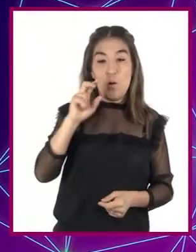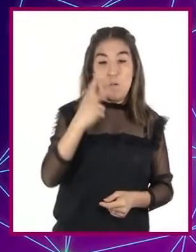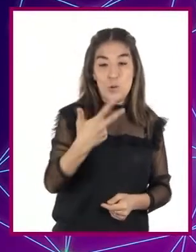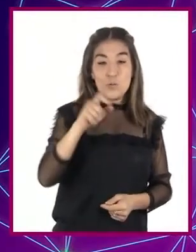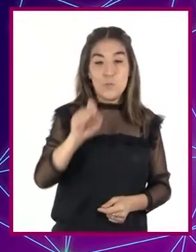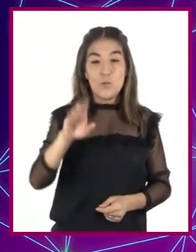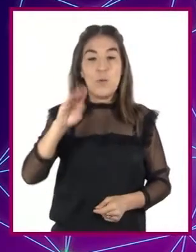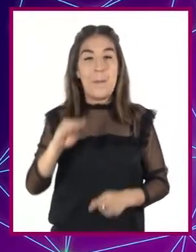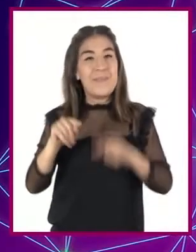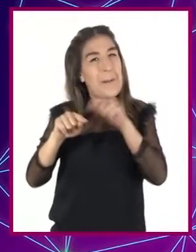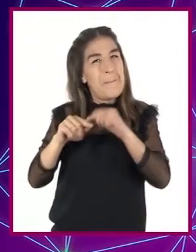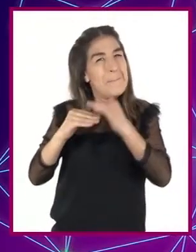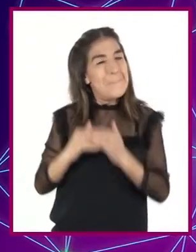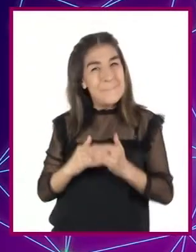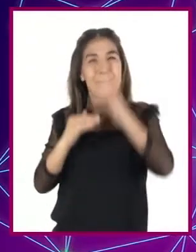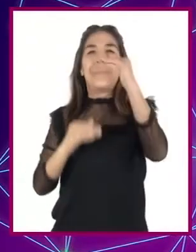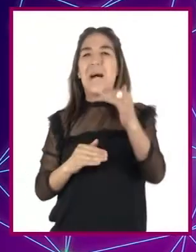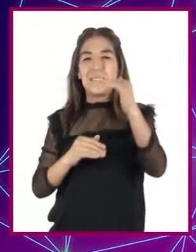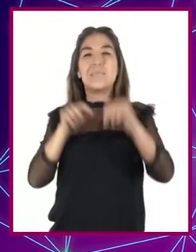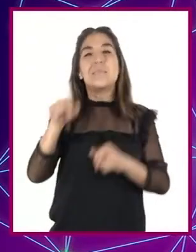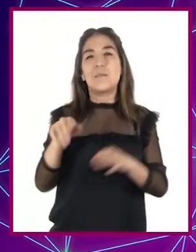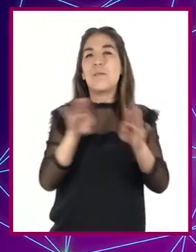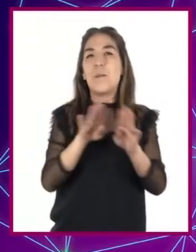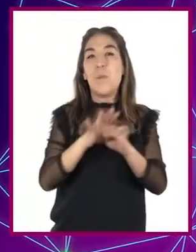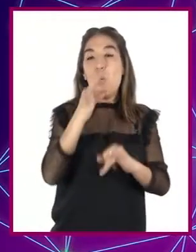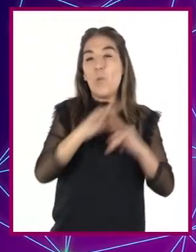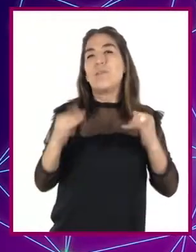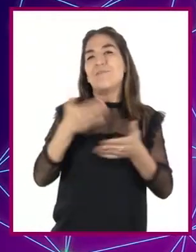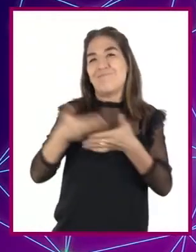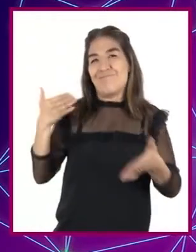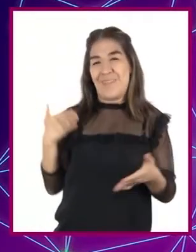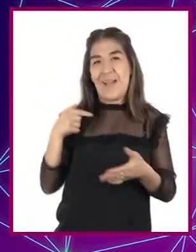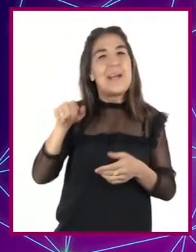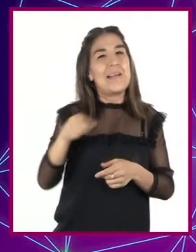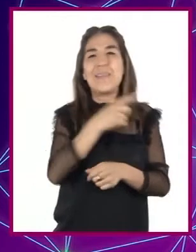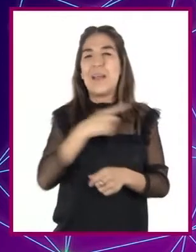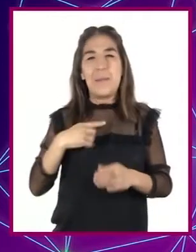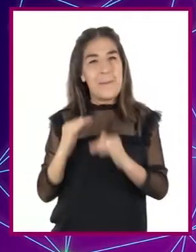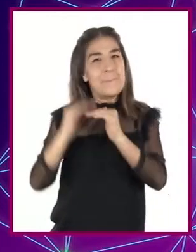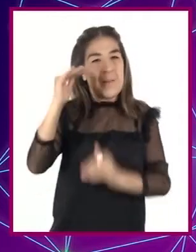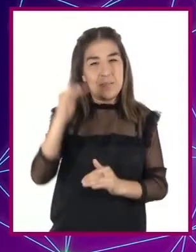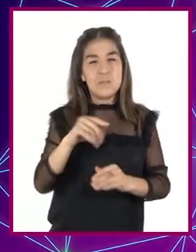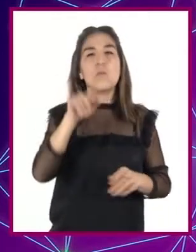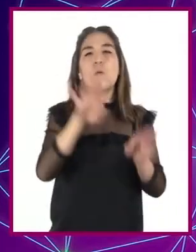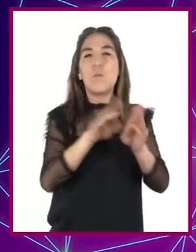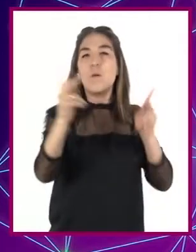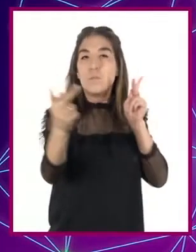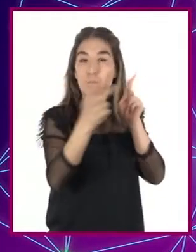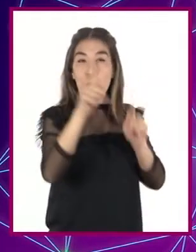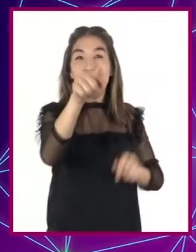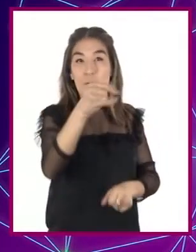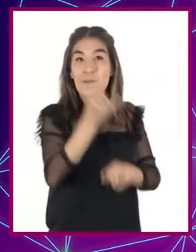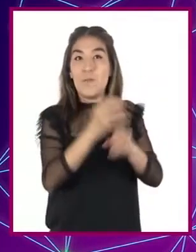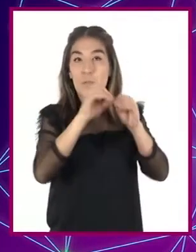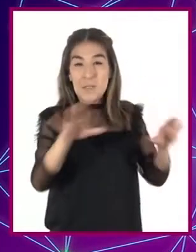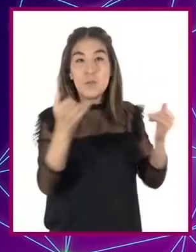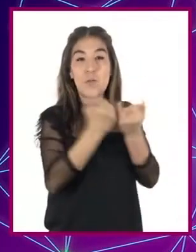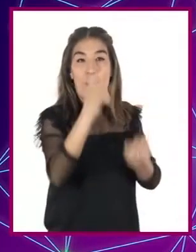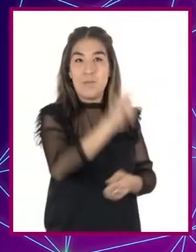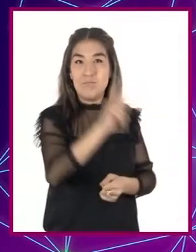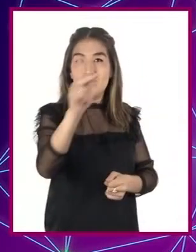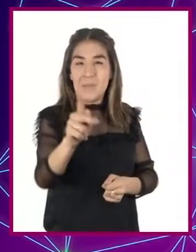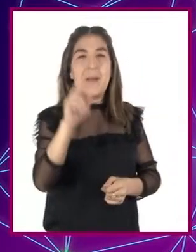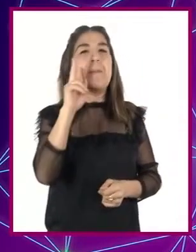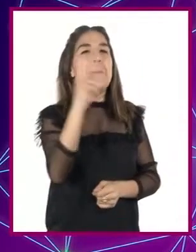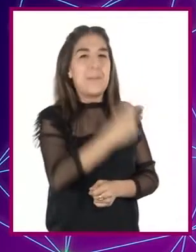metros, que es el límite superior del último intervalo. Comparen la organización de los datos y el histograma que aquí